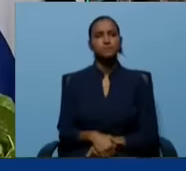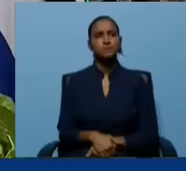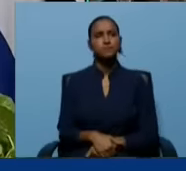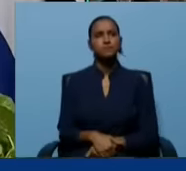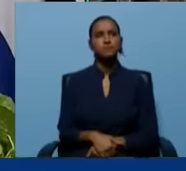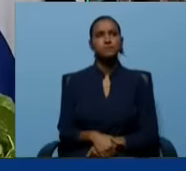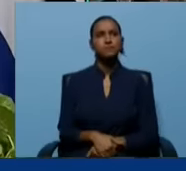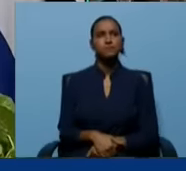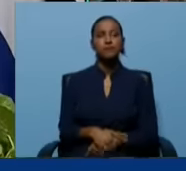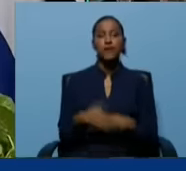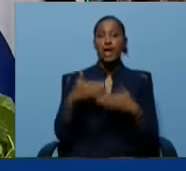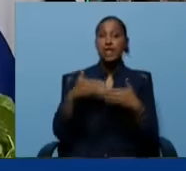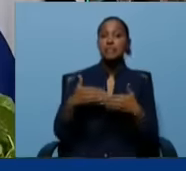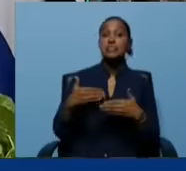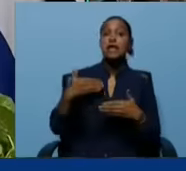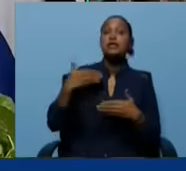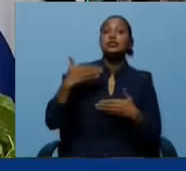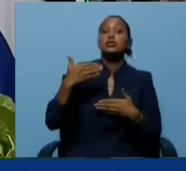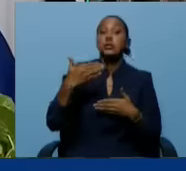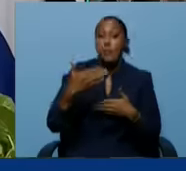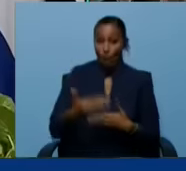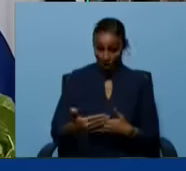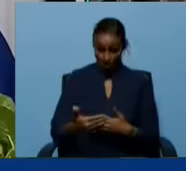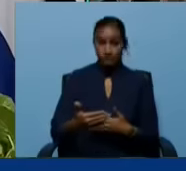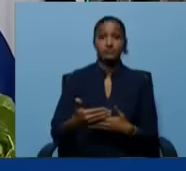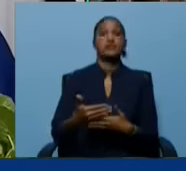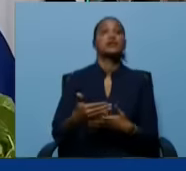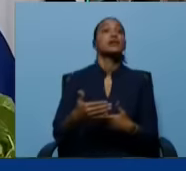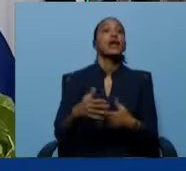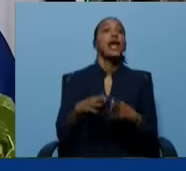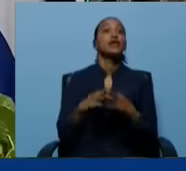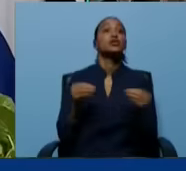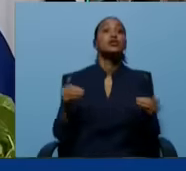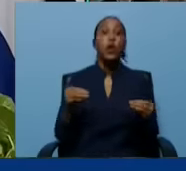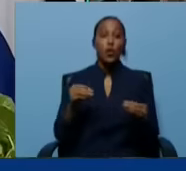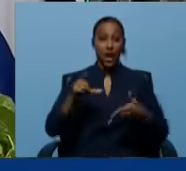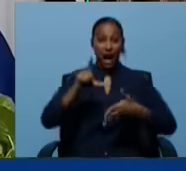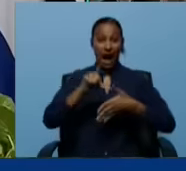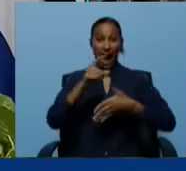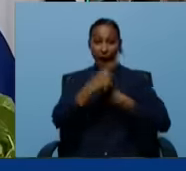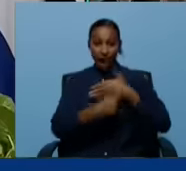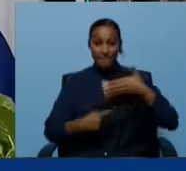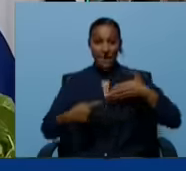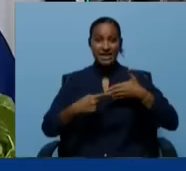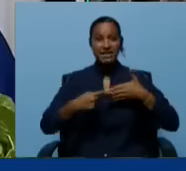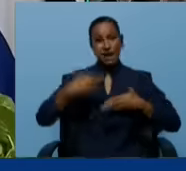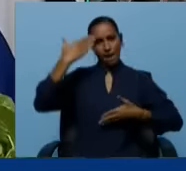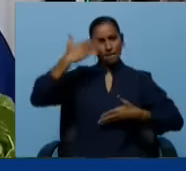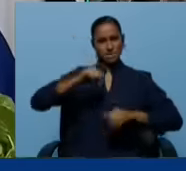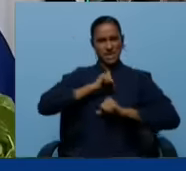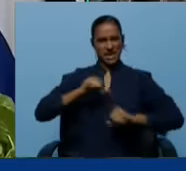la oleada de golpes militares en toda América Latina,